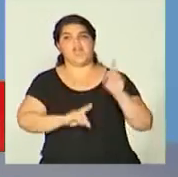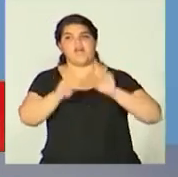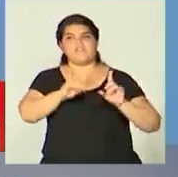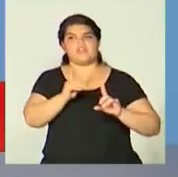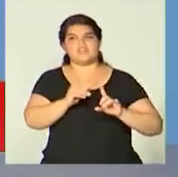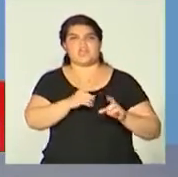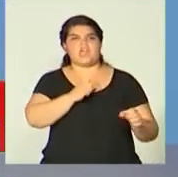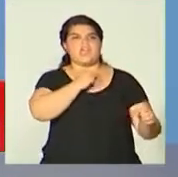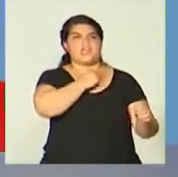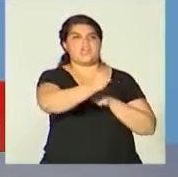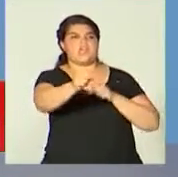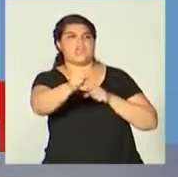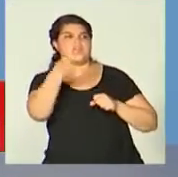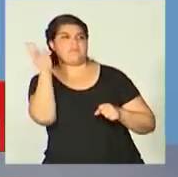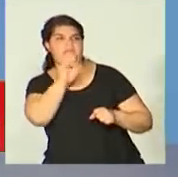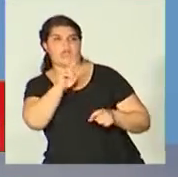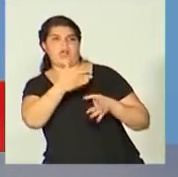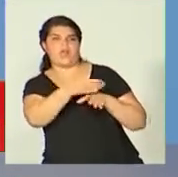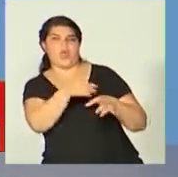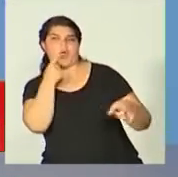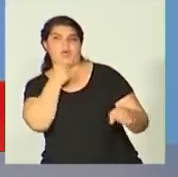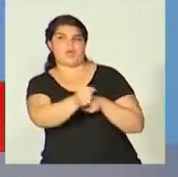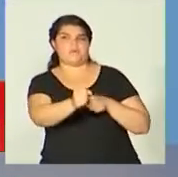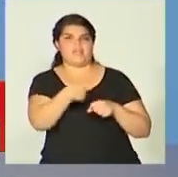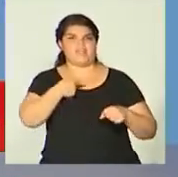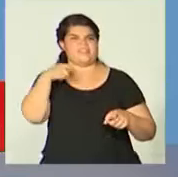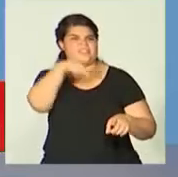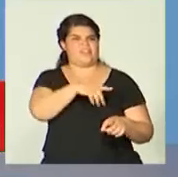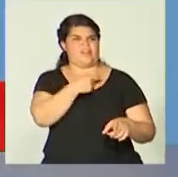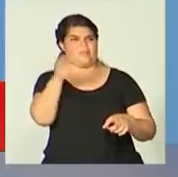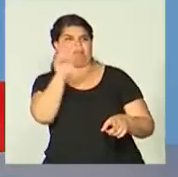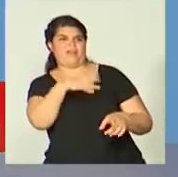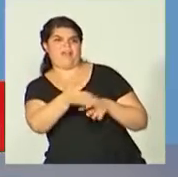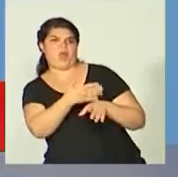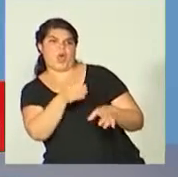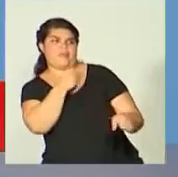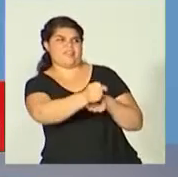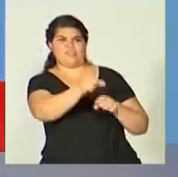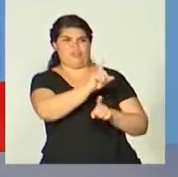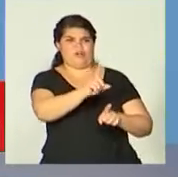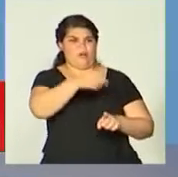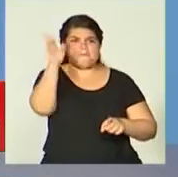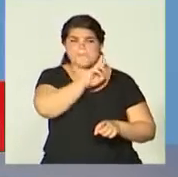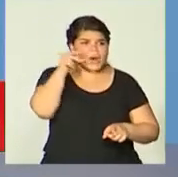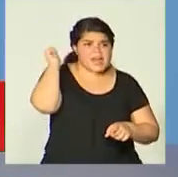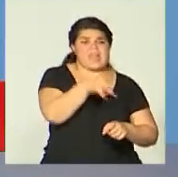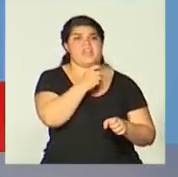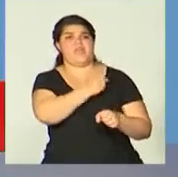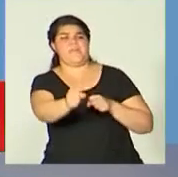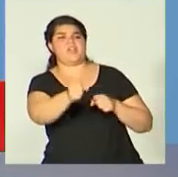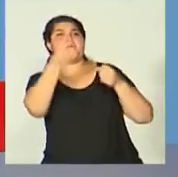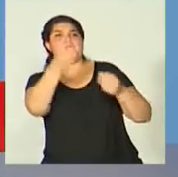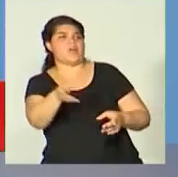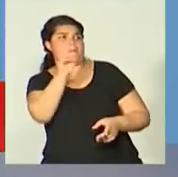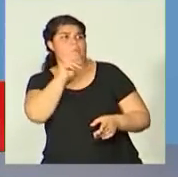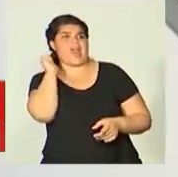pasional cuánto nos costó a las mujeres organizadas salir a decir no no es crimen pasional es femicidio se nos matan a las mujeres por el solo hecho